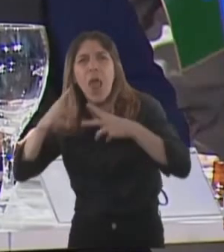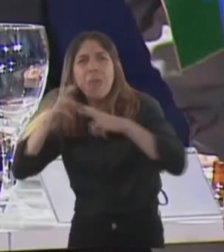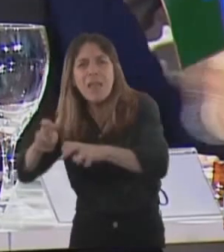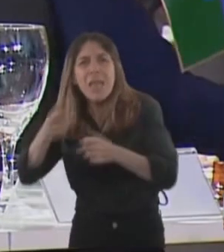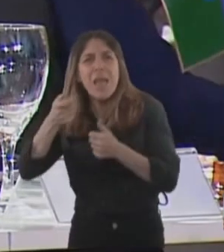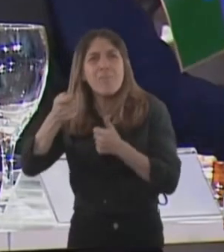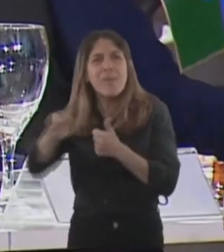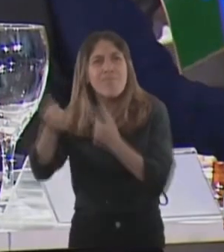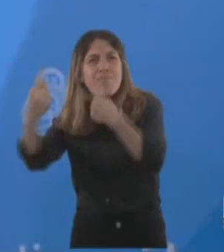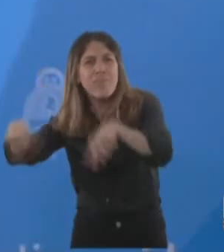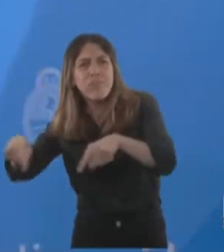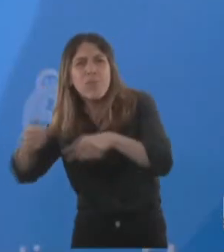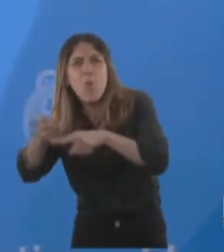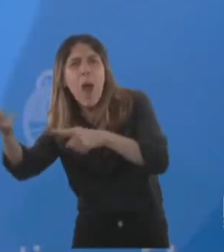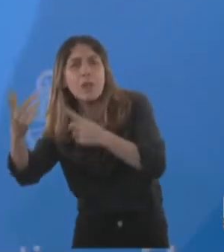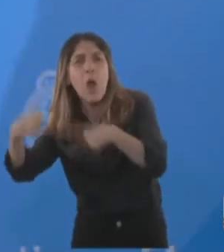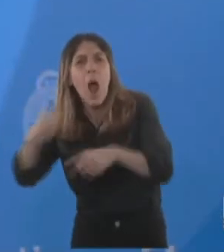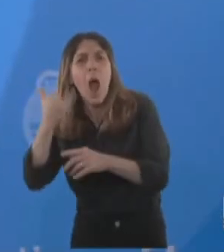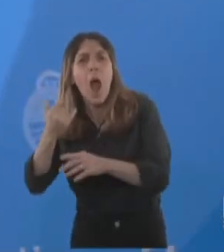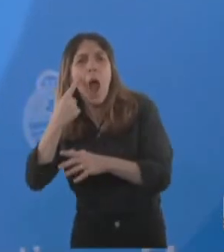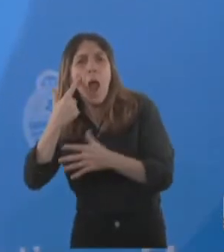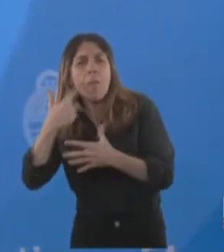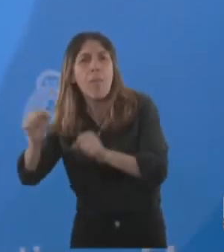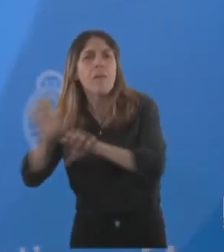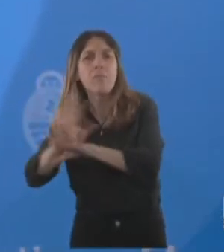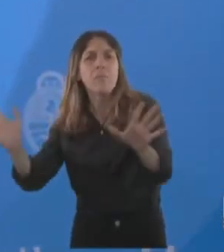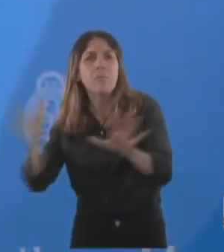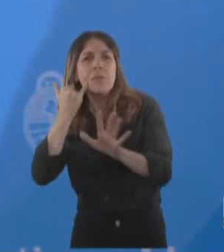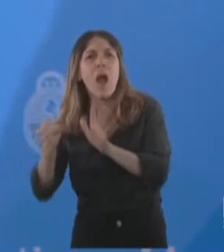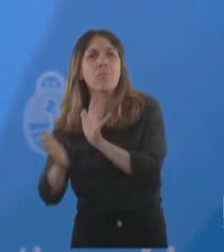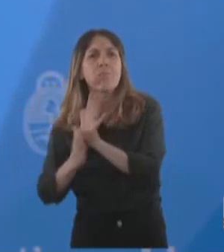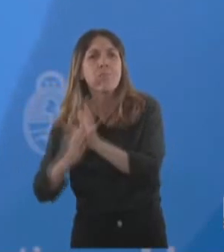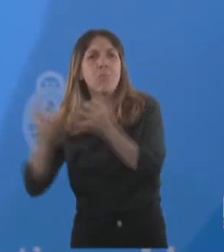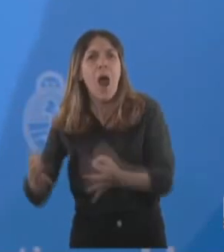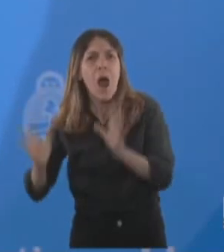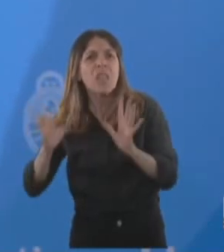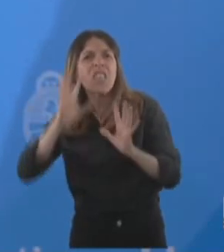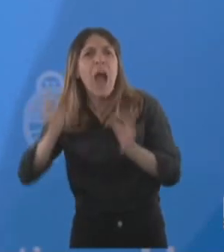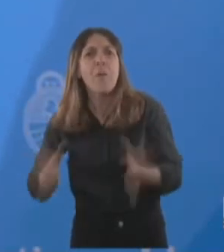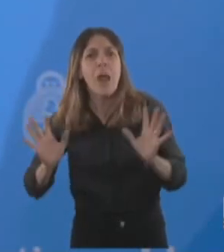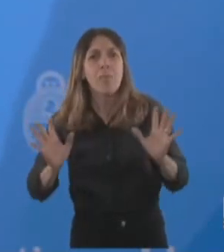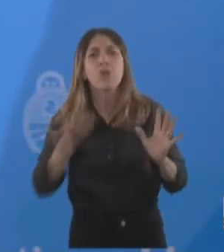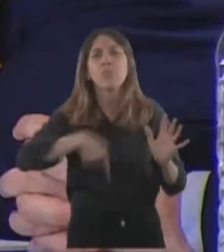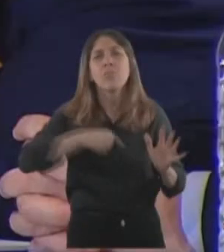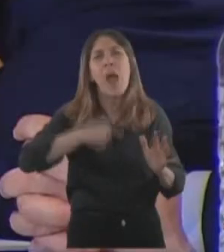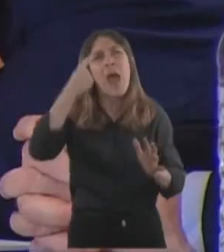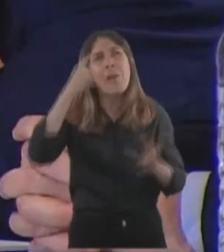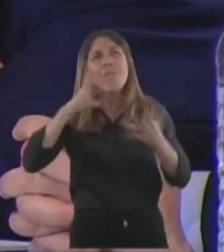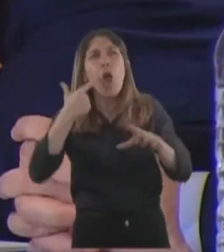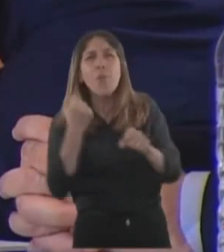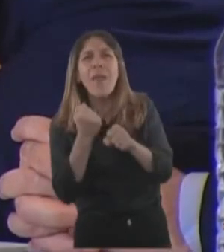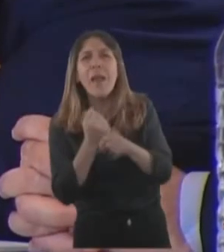verificado. Y si nosotros realmente queremos ver de qué modo podemos enfocar